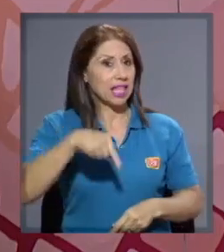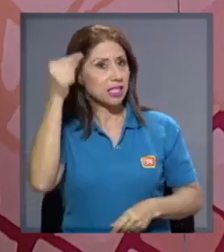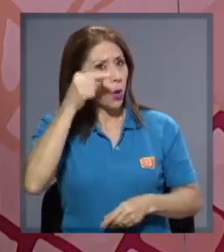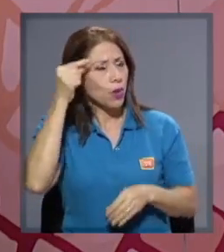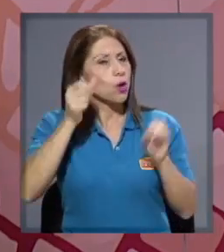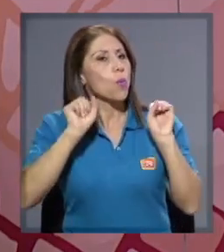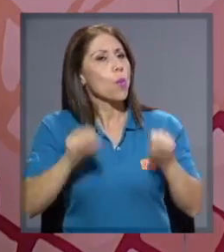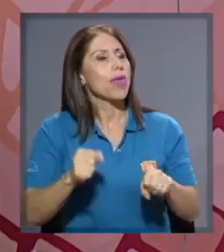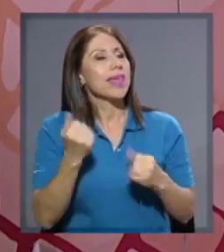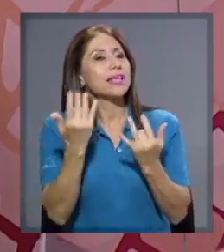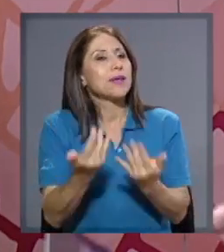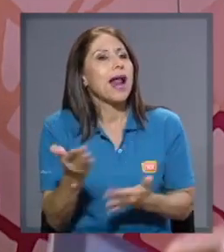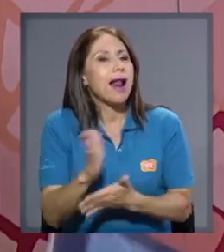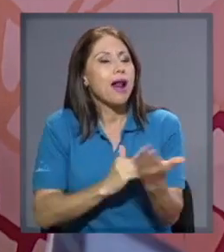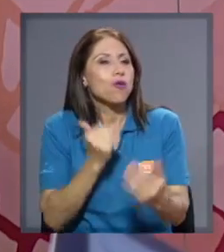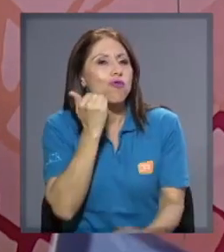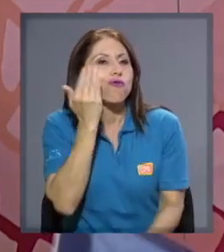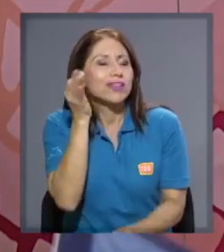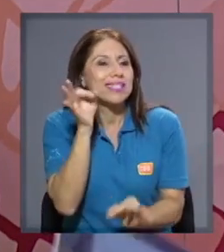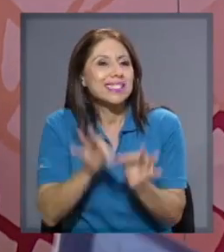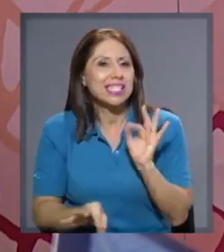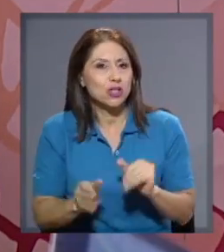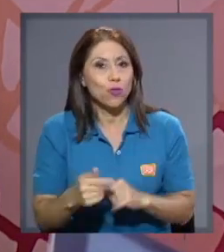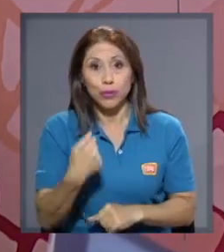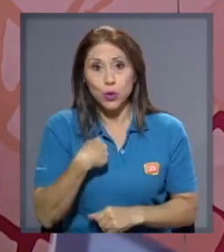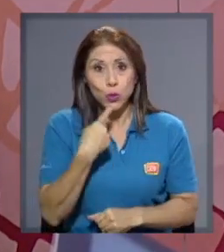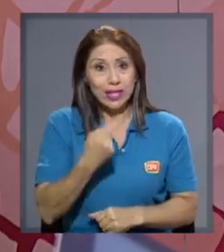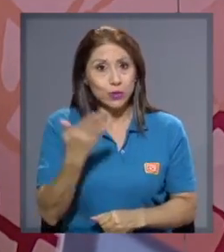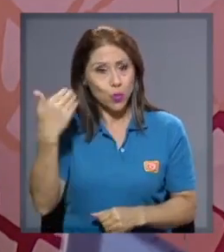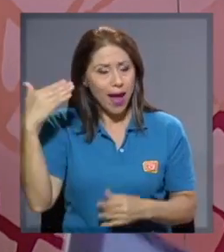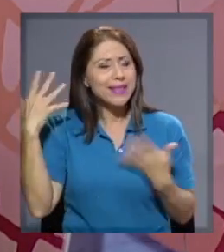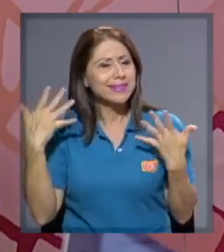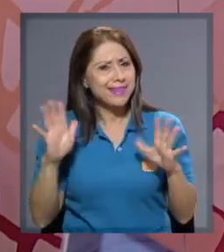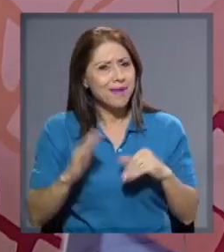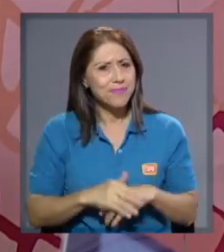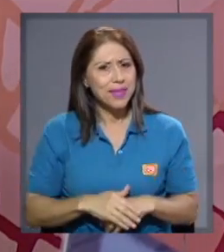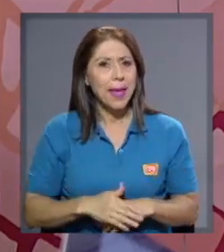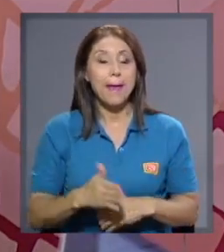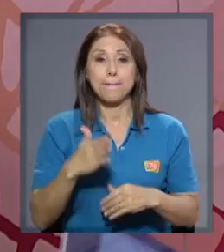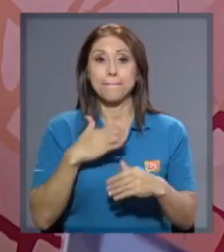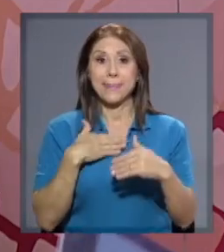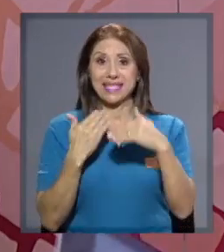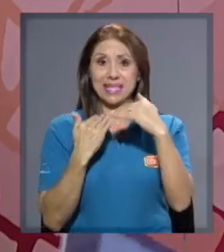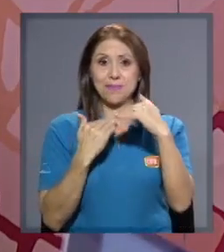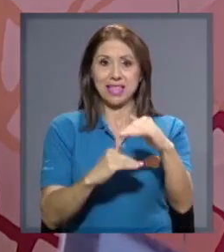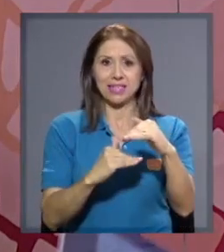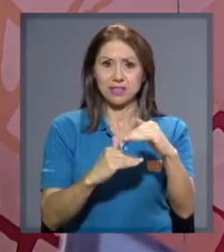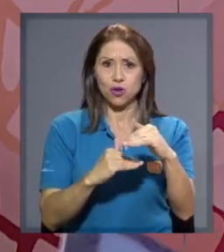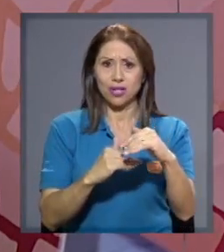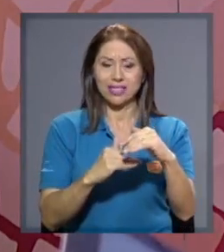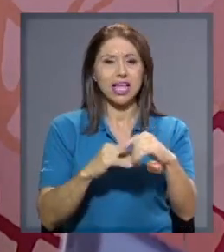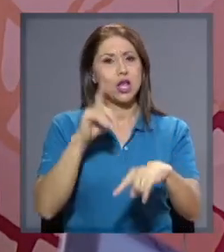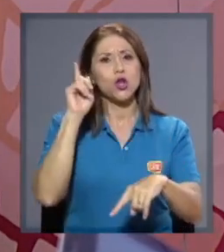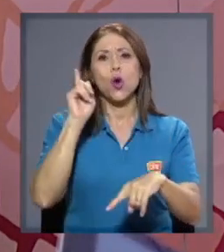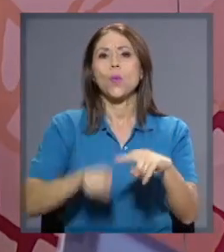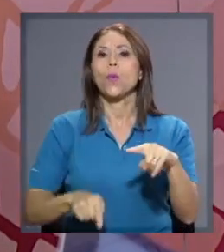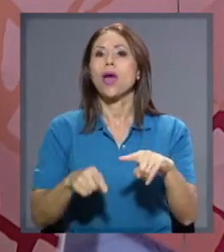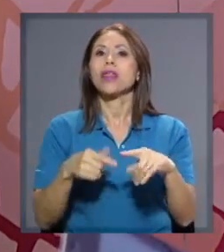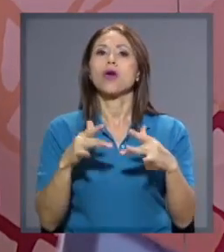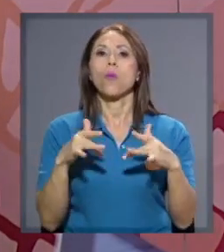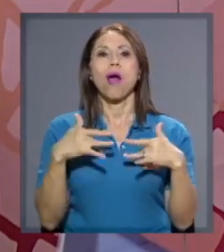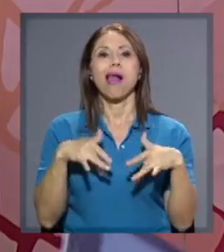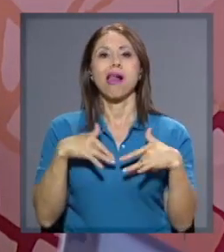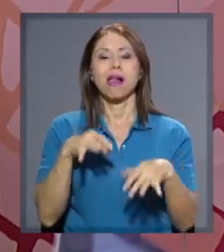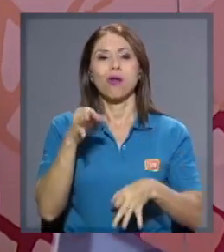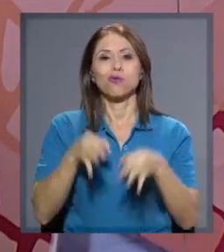muy sencillo y lo he dicho en algunos otros foros y es mi limitaciones no pueden ser justificaciones para no lograr